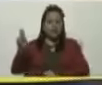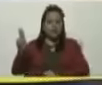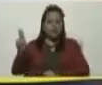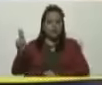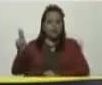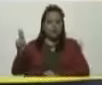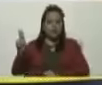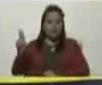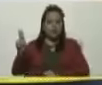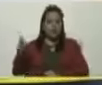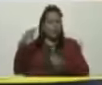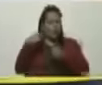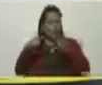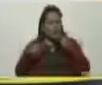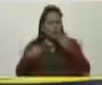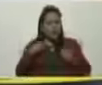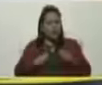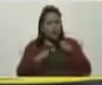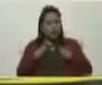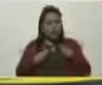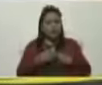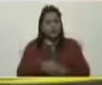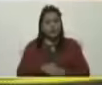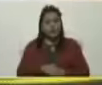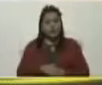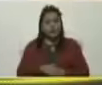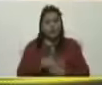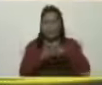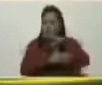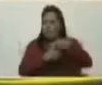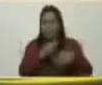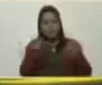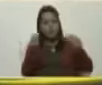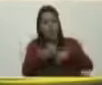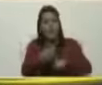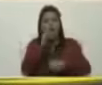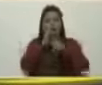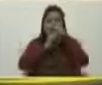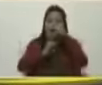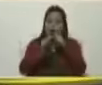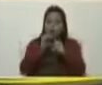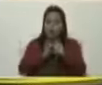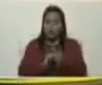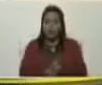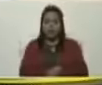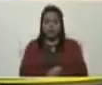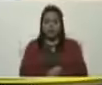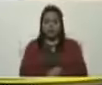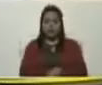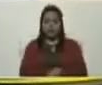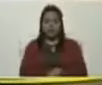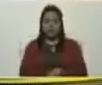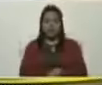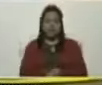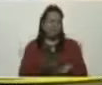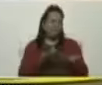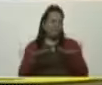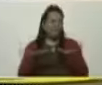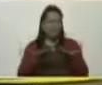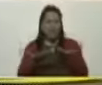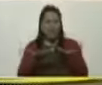siempre ha tenido el cáncer de nuestro pueblo, es el tema del agua. El agua que durante